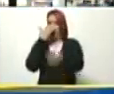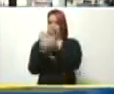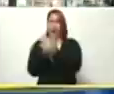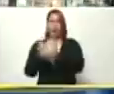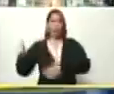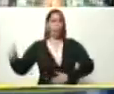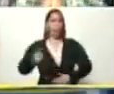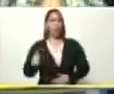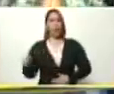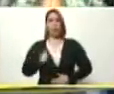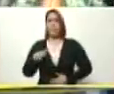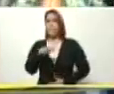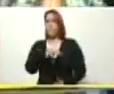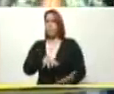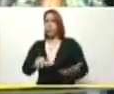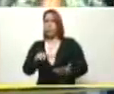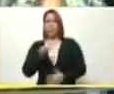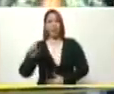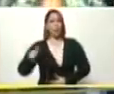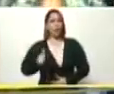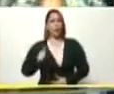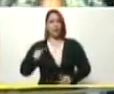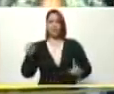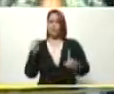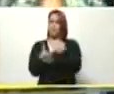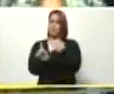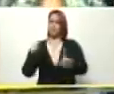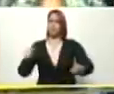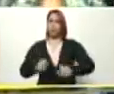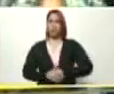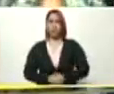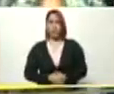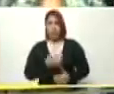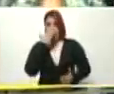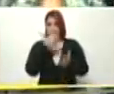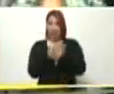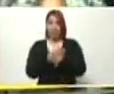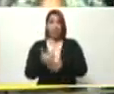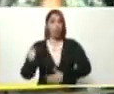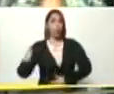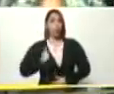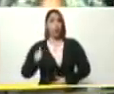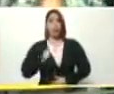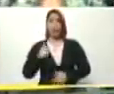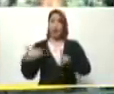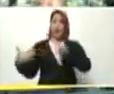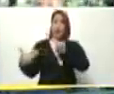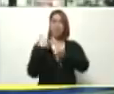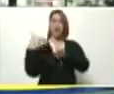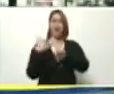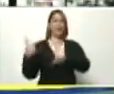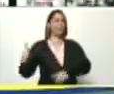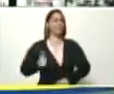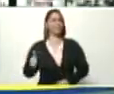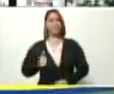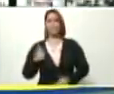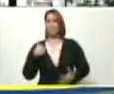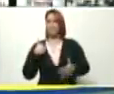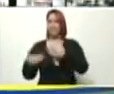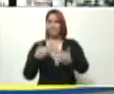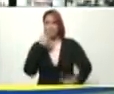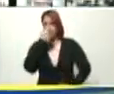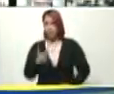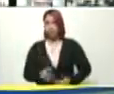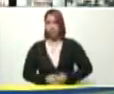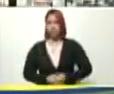amenaza, ante cualquier agresión, ante cualquier ataque, sea donde sea